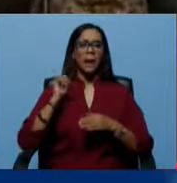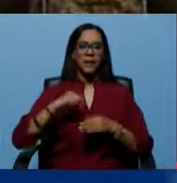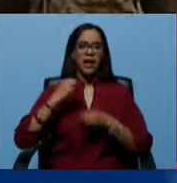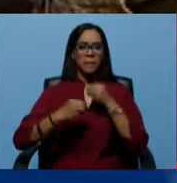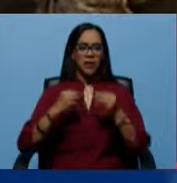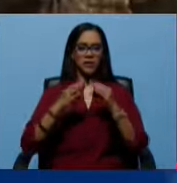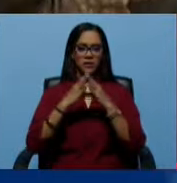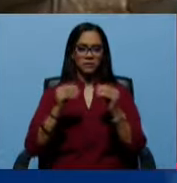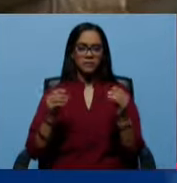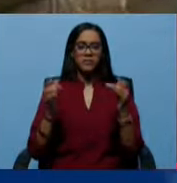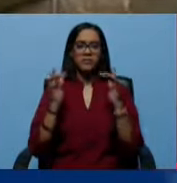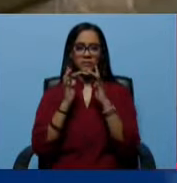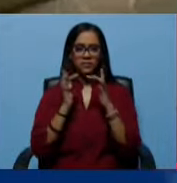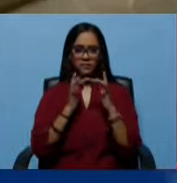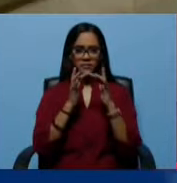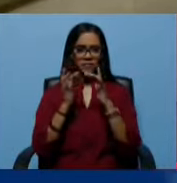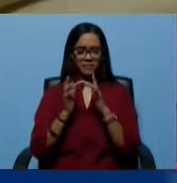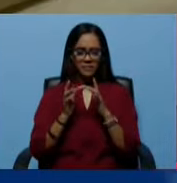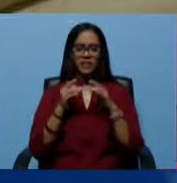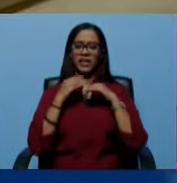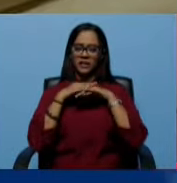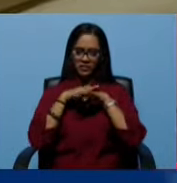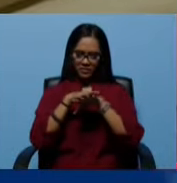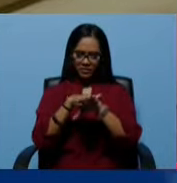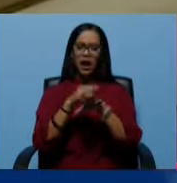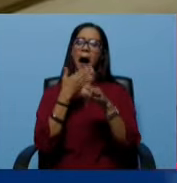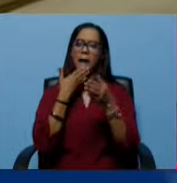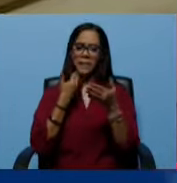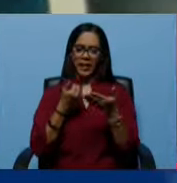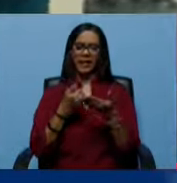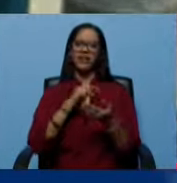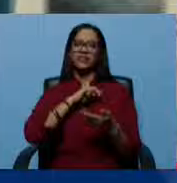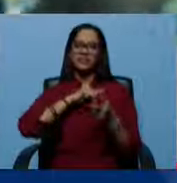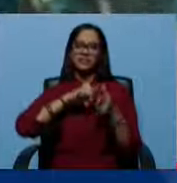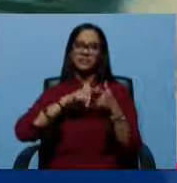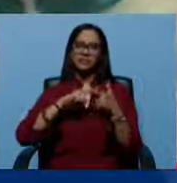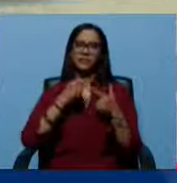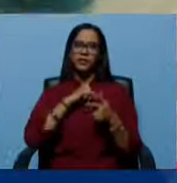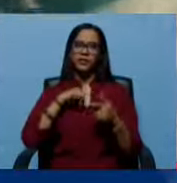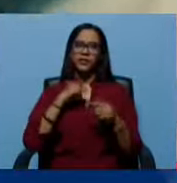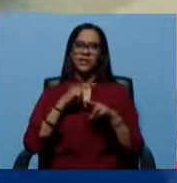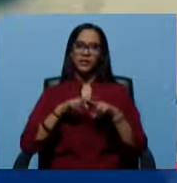un acondicionamiento integral que permite entonces que nuestros niños tengan acceso